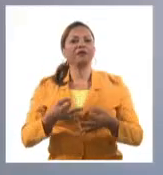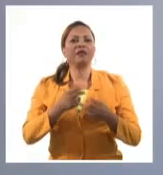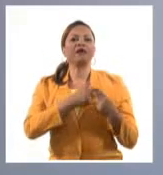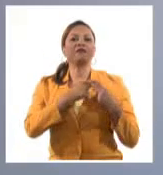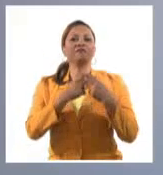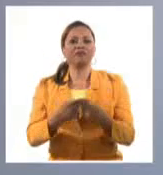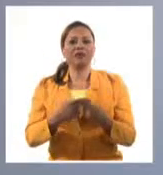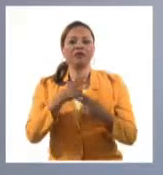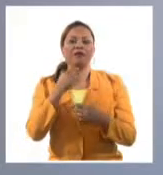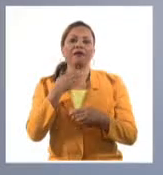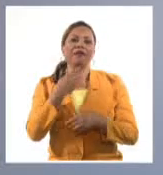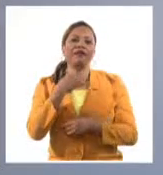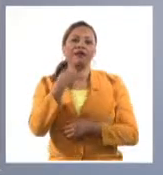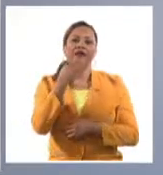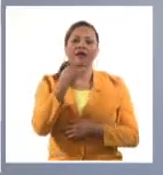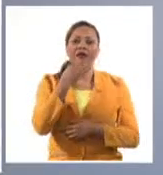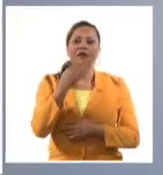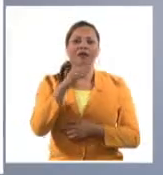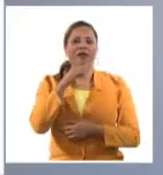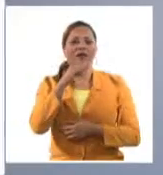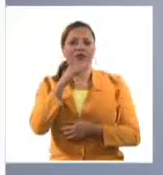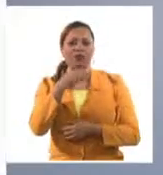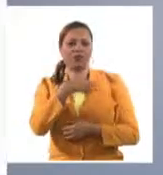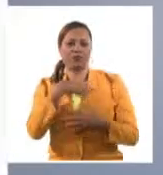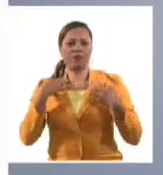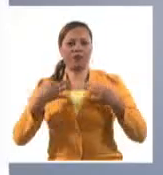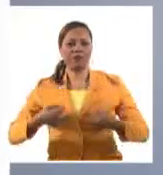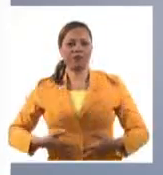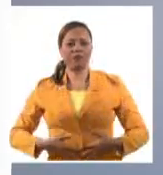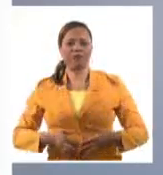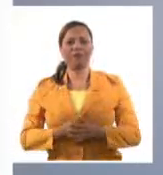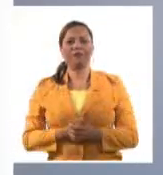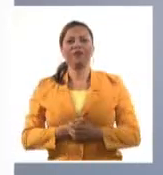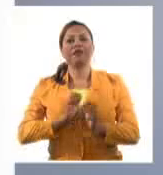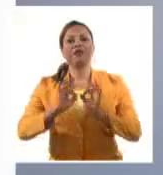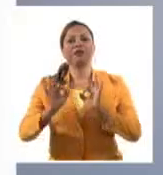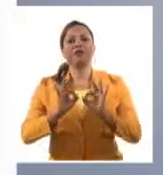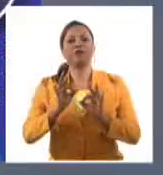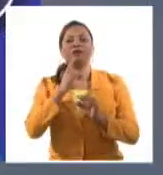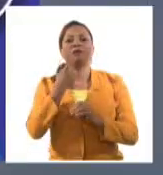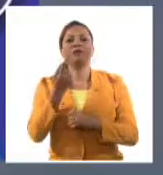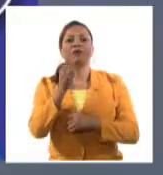azul en la lucha cotidiana contra el delito y por el orden público y la tranquilidad ciudadana.